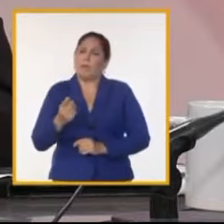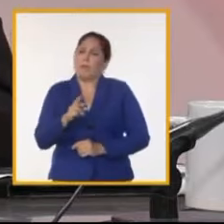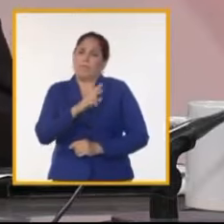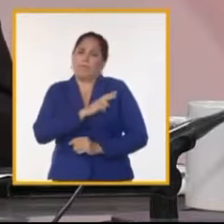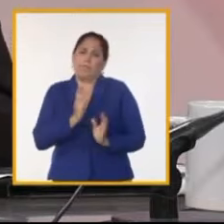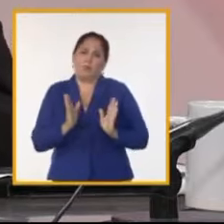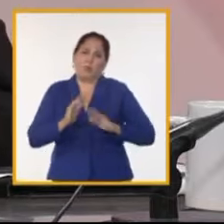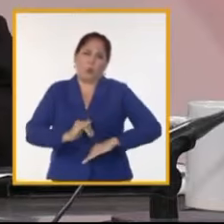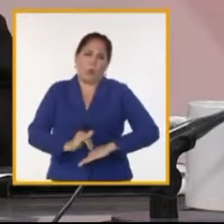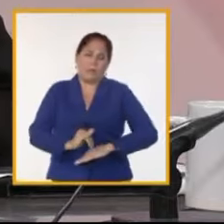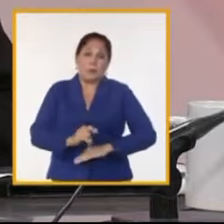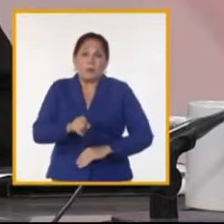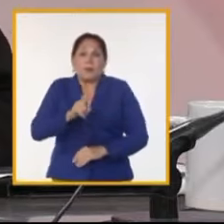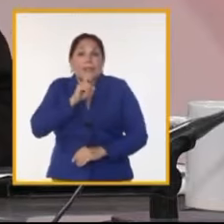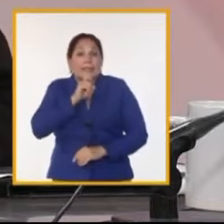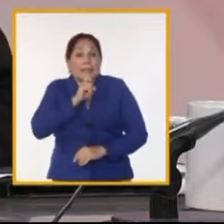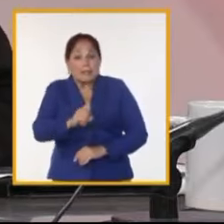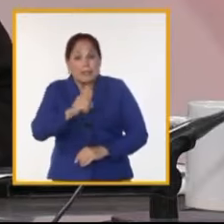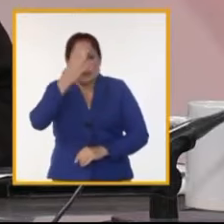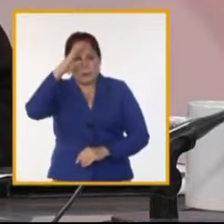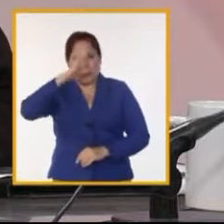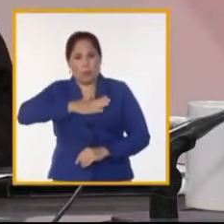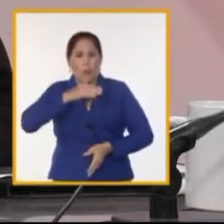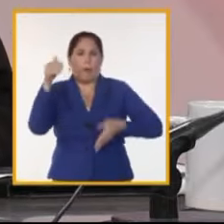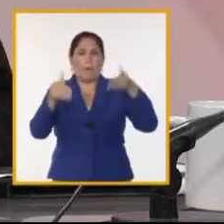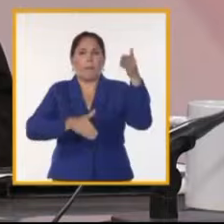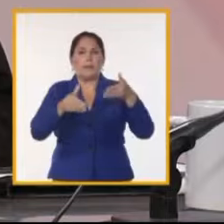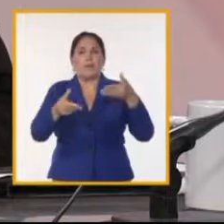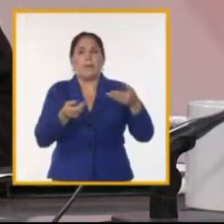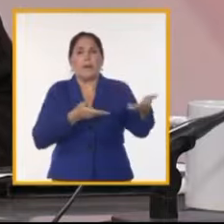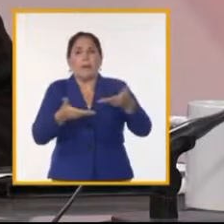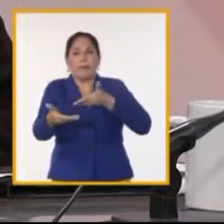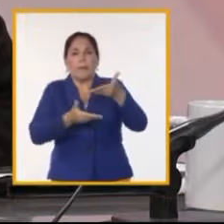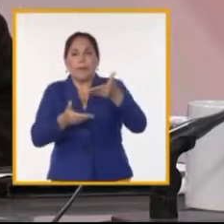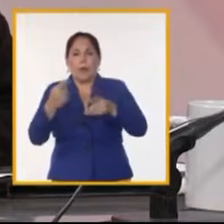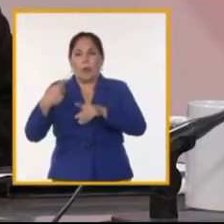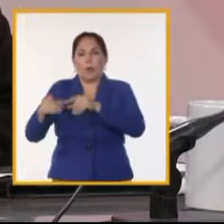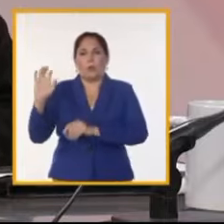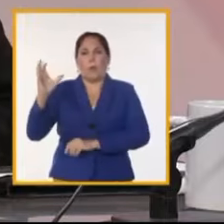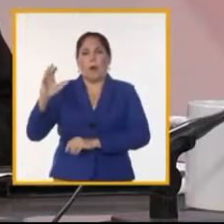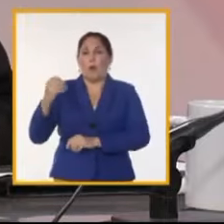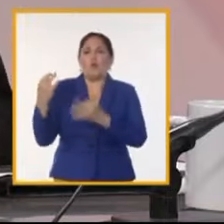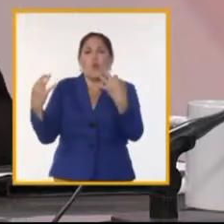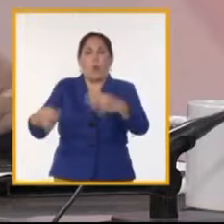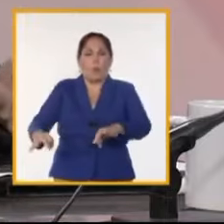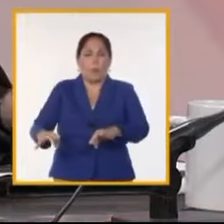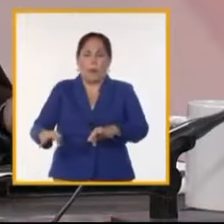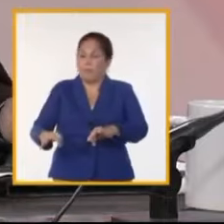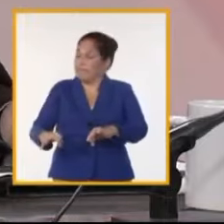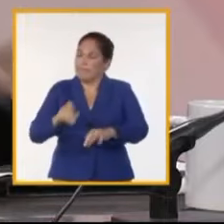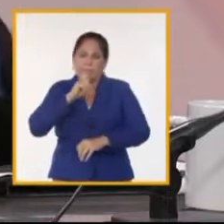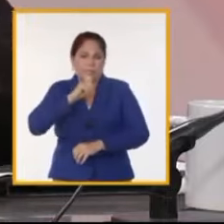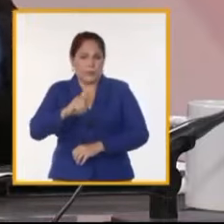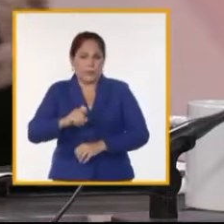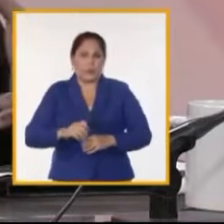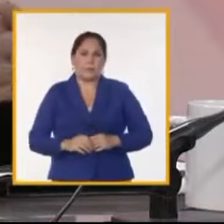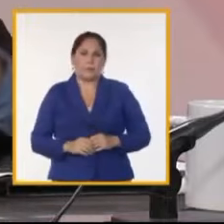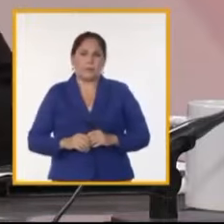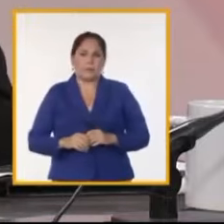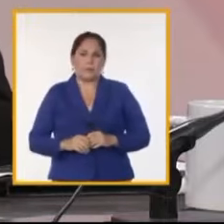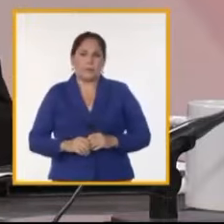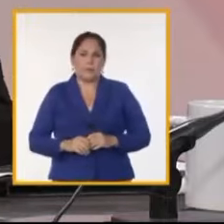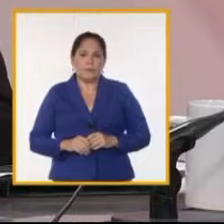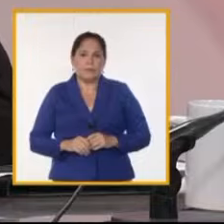extremadamente difícil que Cuba participe en transacciones financieras internacionales rutinarias así lo dice William leor académico estadounidense que